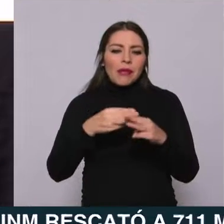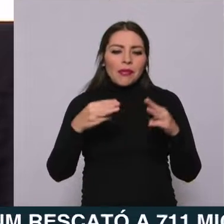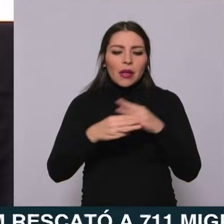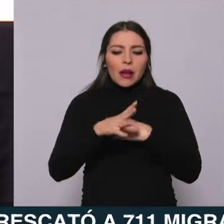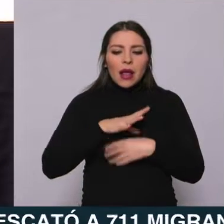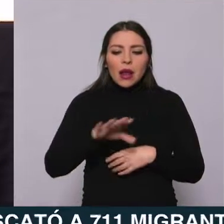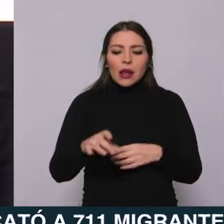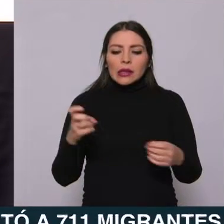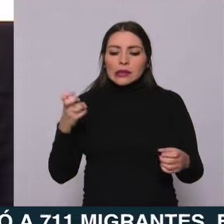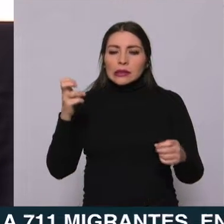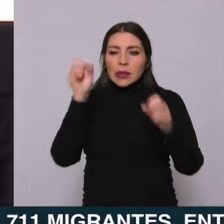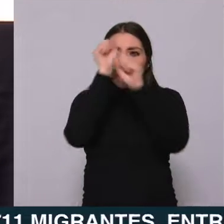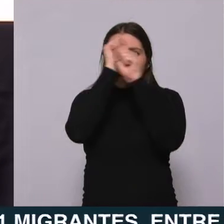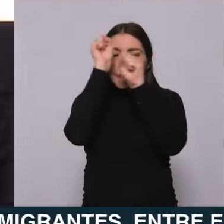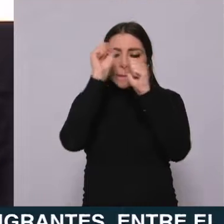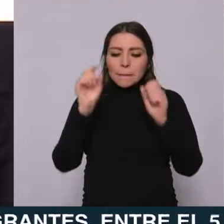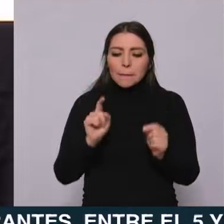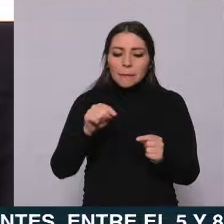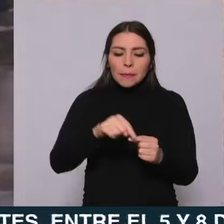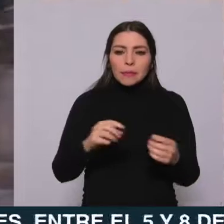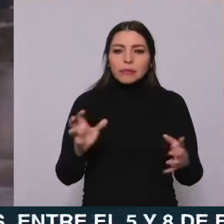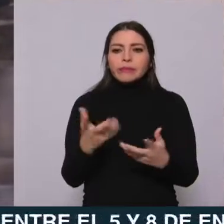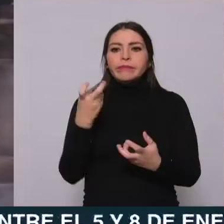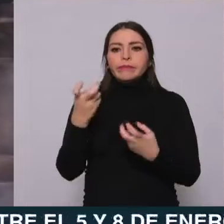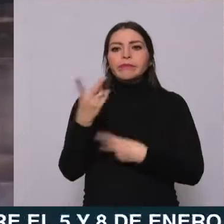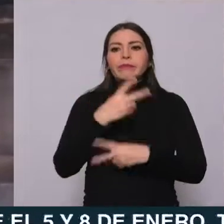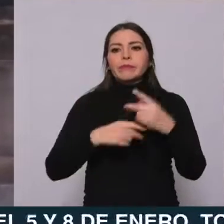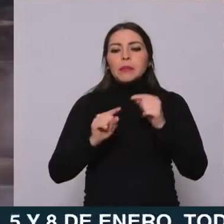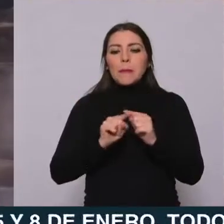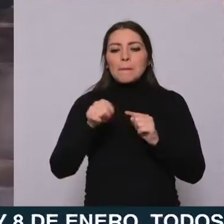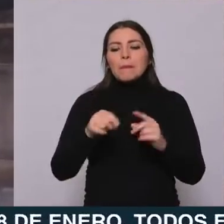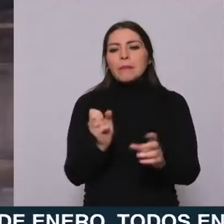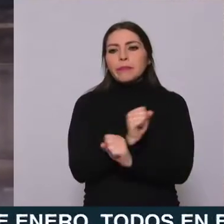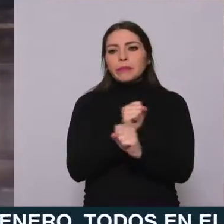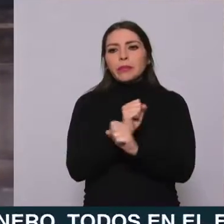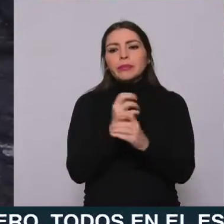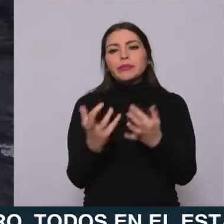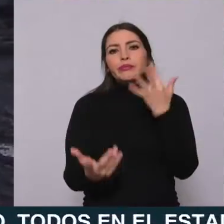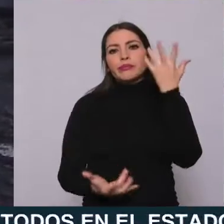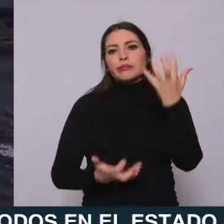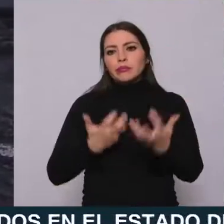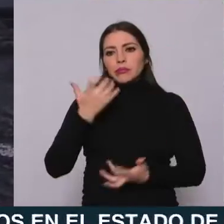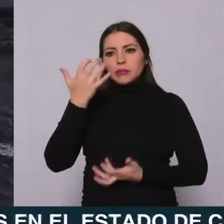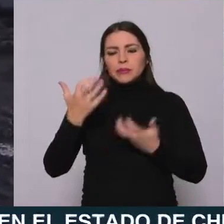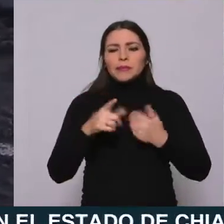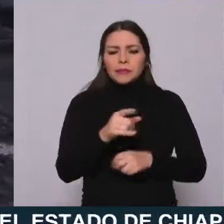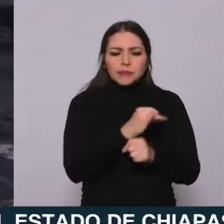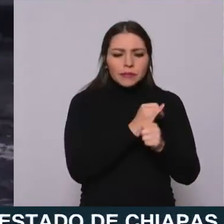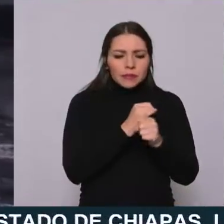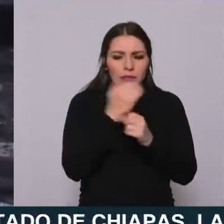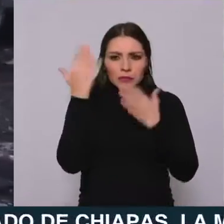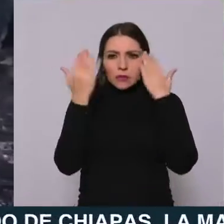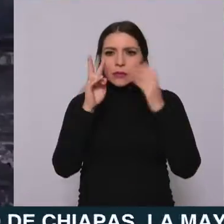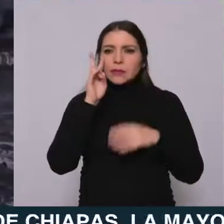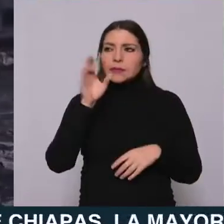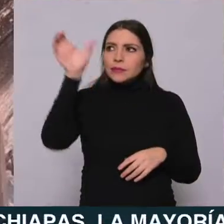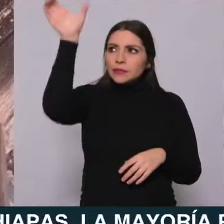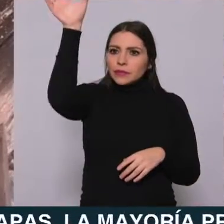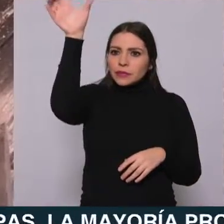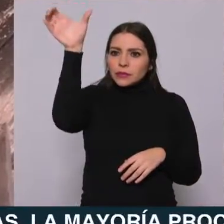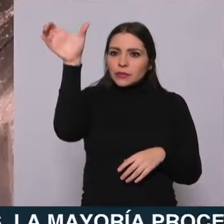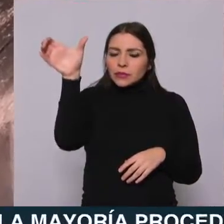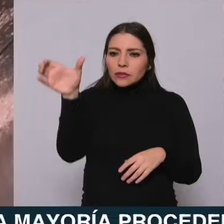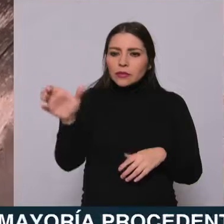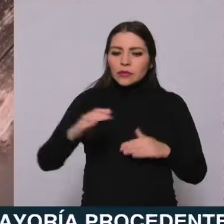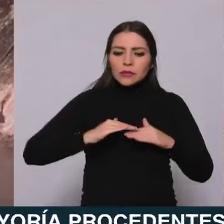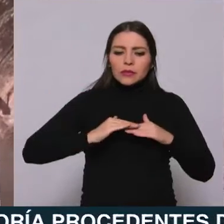general para la seguridad de las construcciones, Renato Berrón, dijo que después de los estudios realizados se pudieron percatar que las columnas y las losas